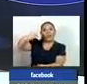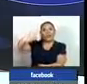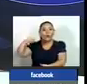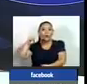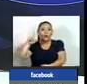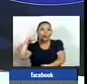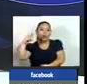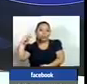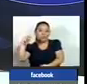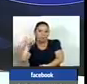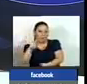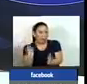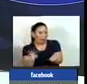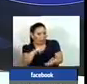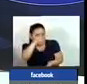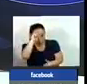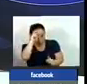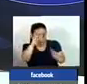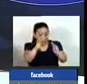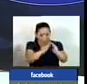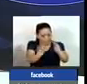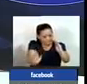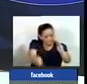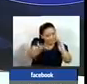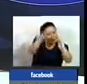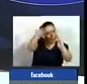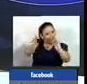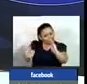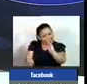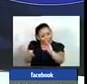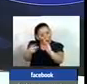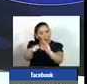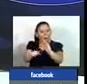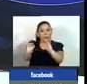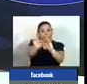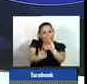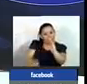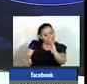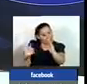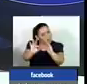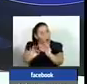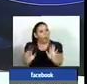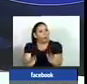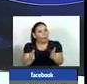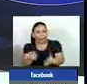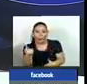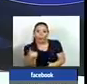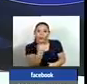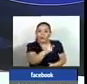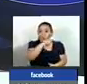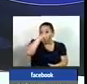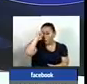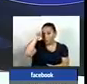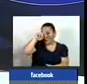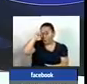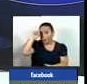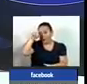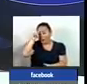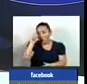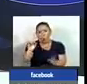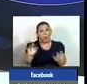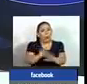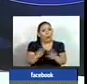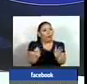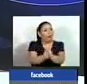especializado para trabajos de albañilería que brinda más y mejores beneficios para el usuario final, esto sin